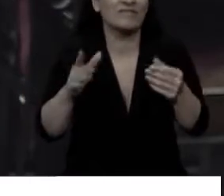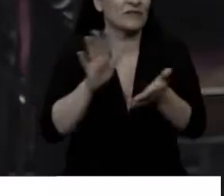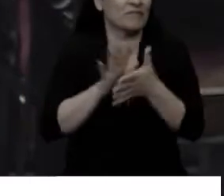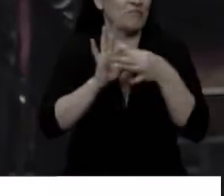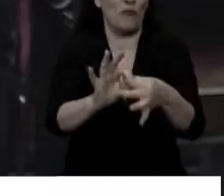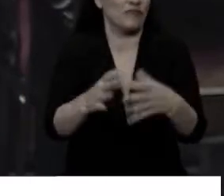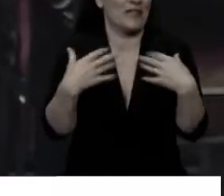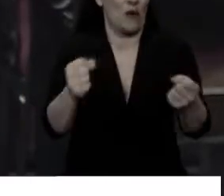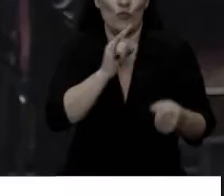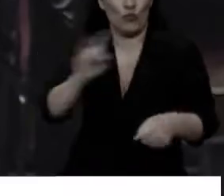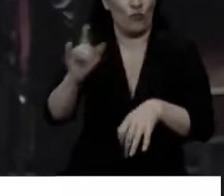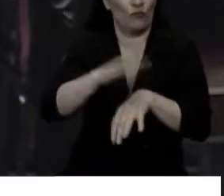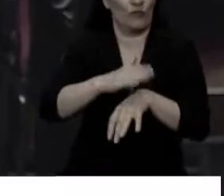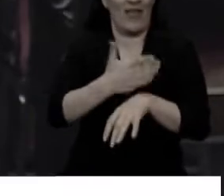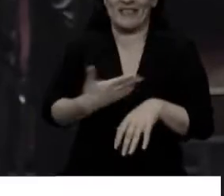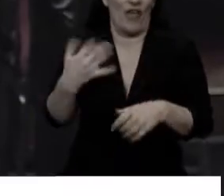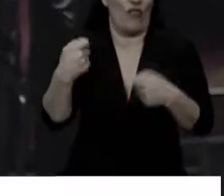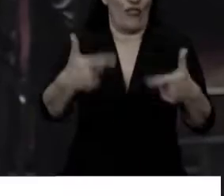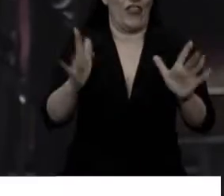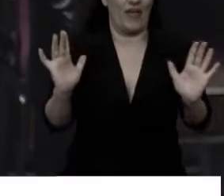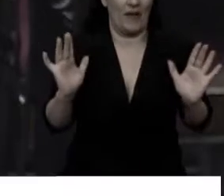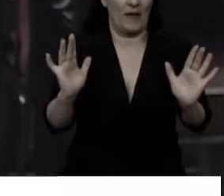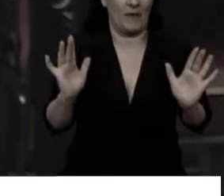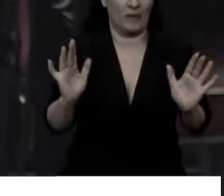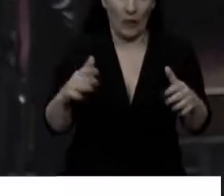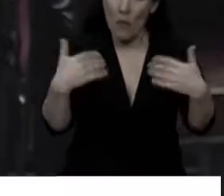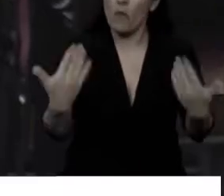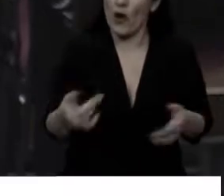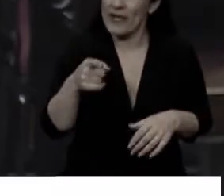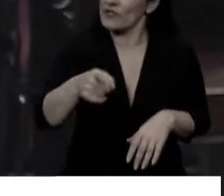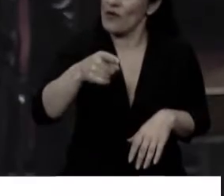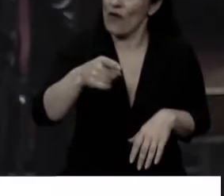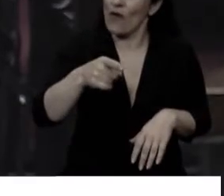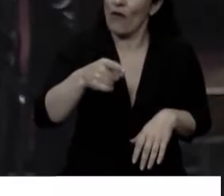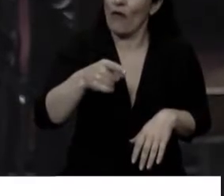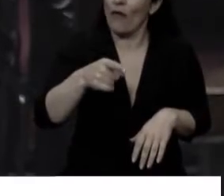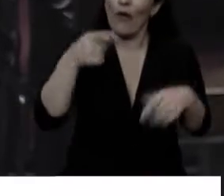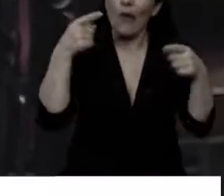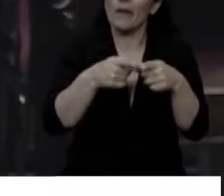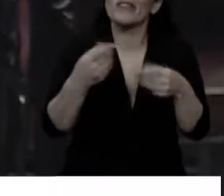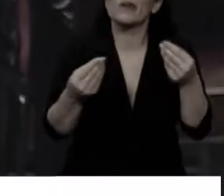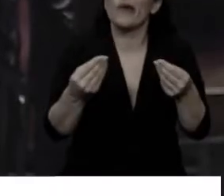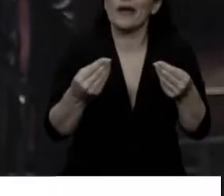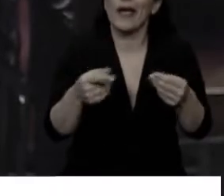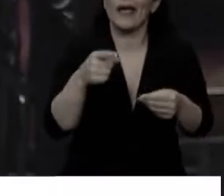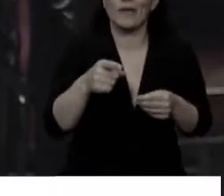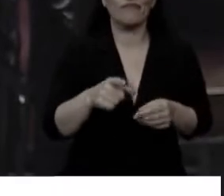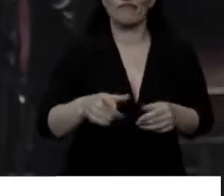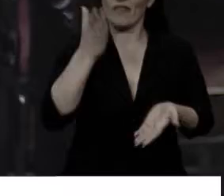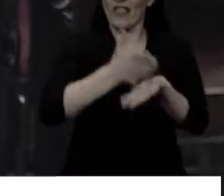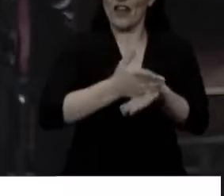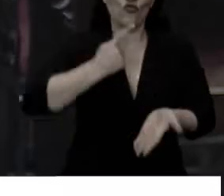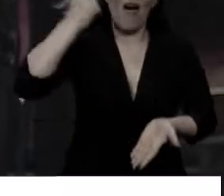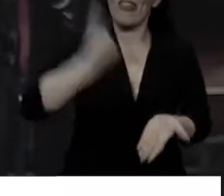el Estado pueda brindar. Con este objetivo se garantiza básicamente el derecho a decidir,